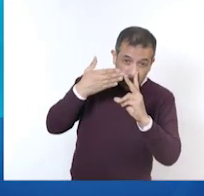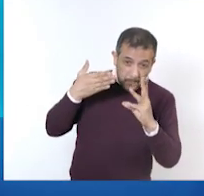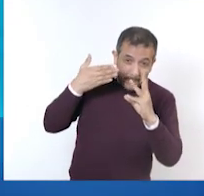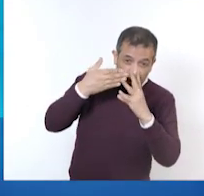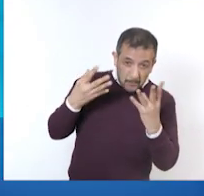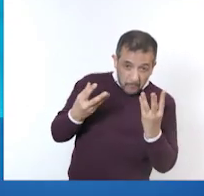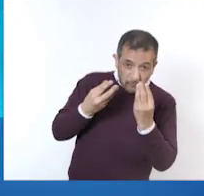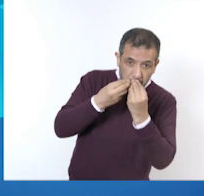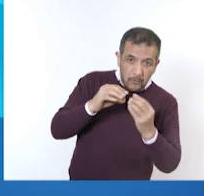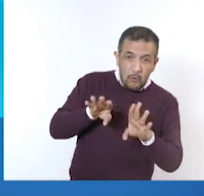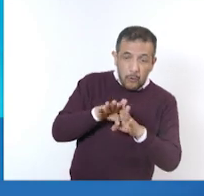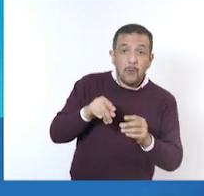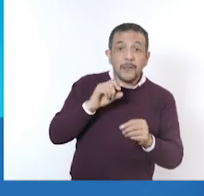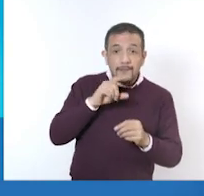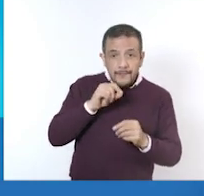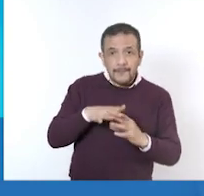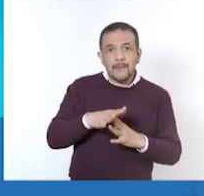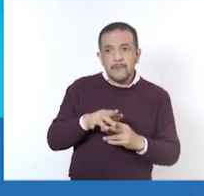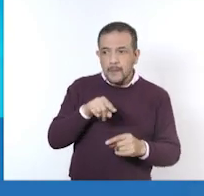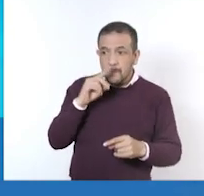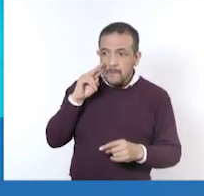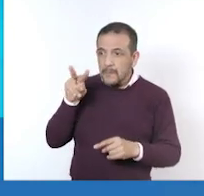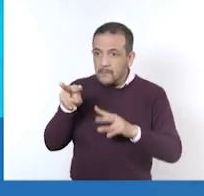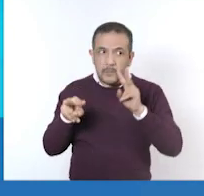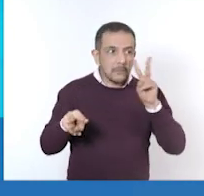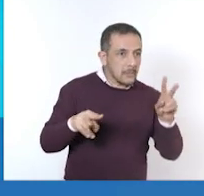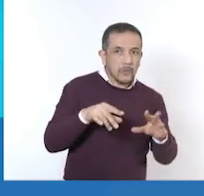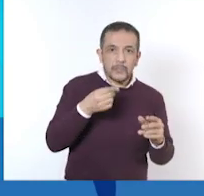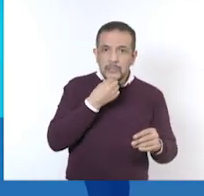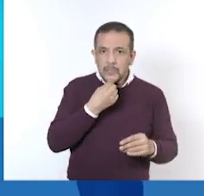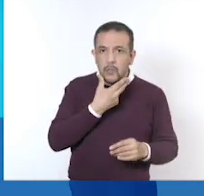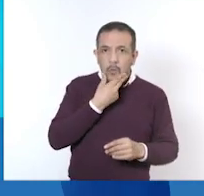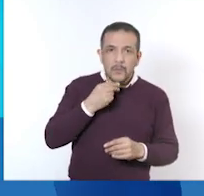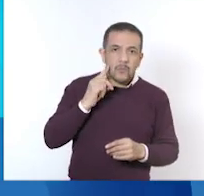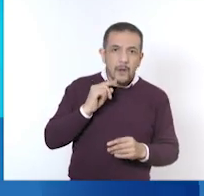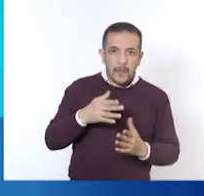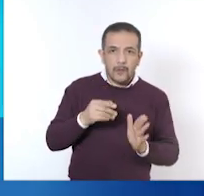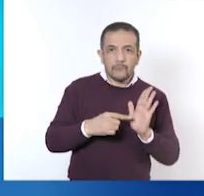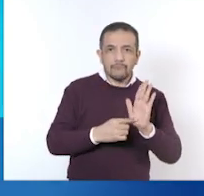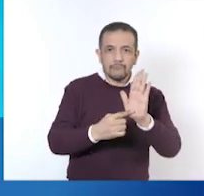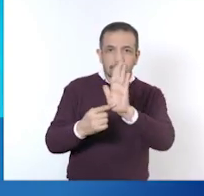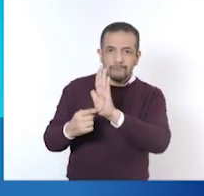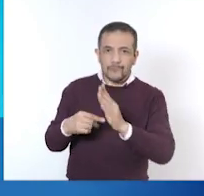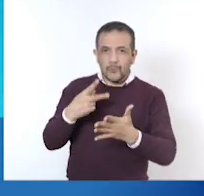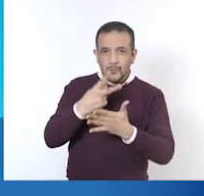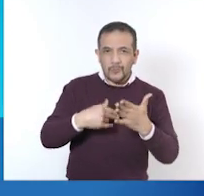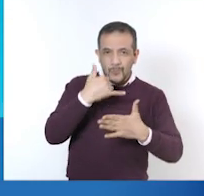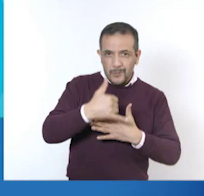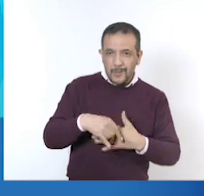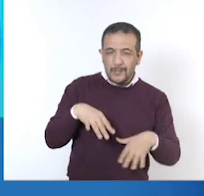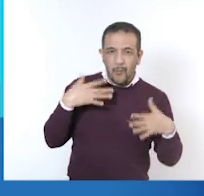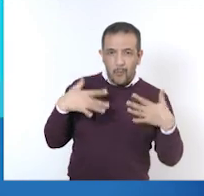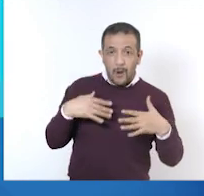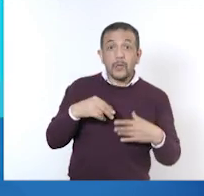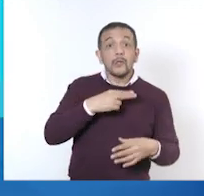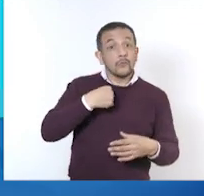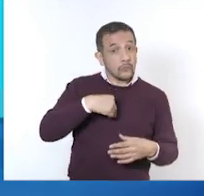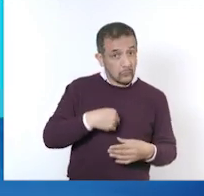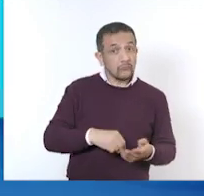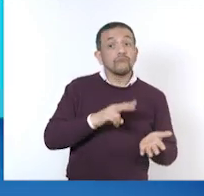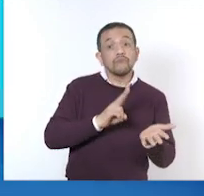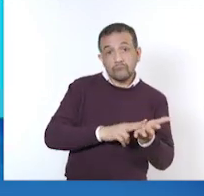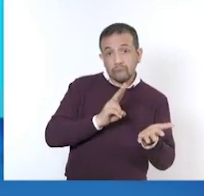proyecto. Observamos el trabajo y esfuerzo de otros niños y niñas que nos compartieron sus proyectos. Valoramos